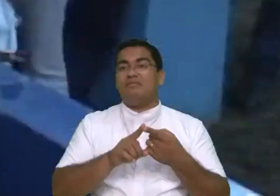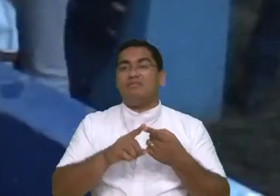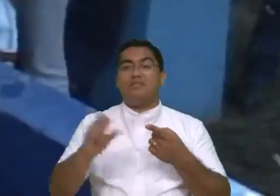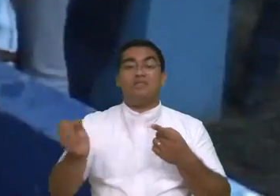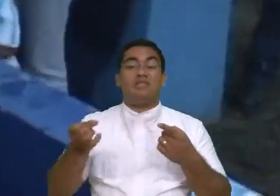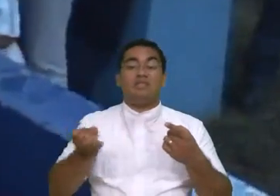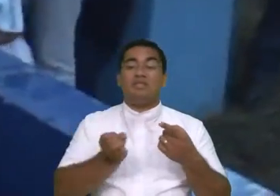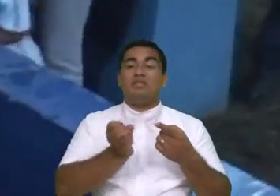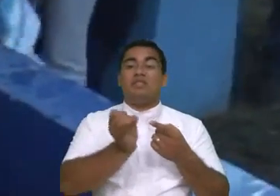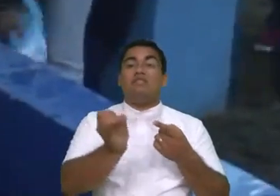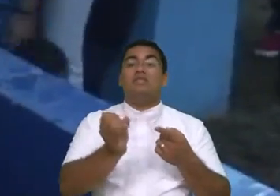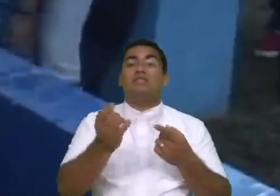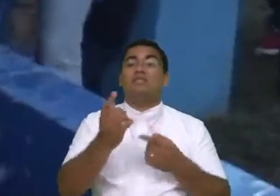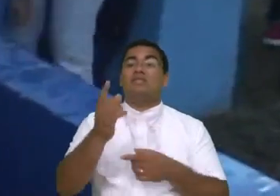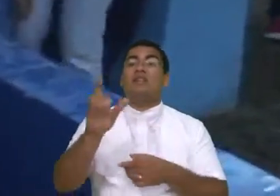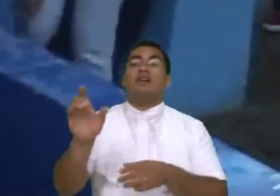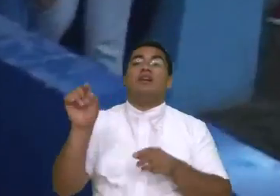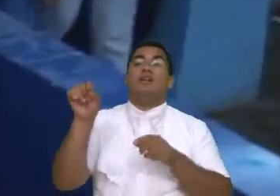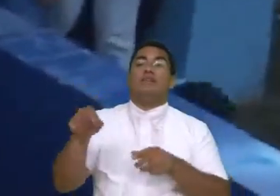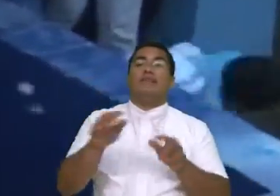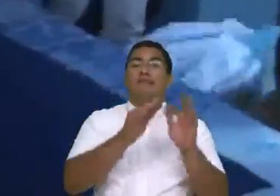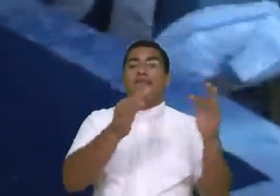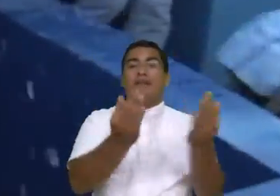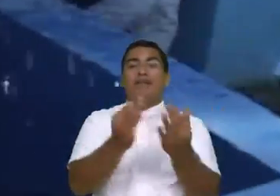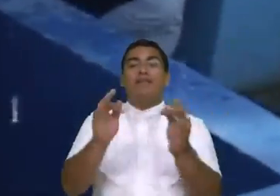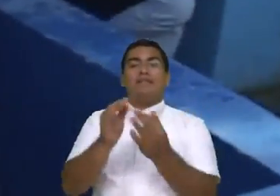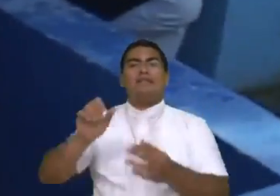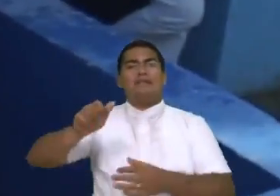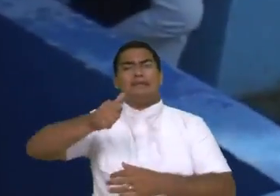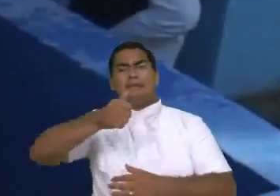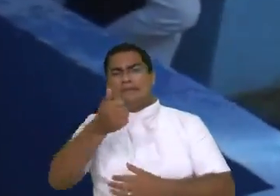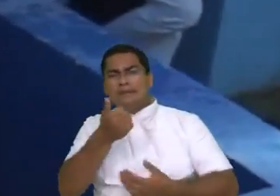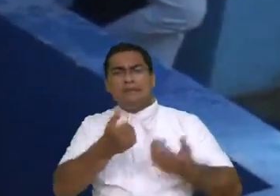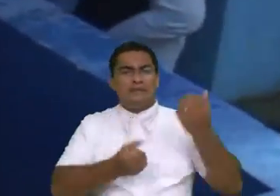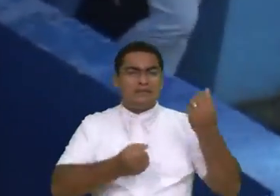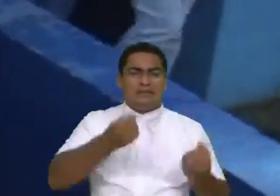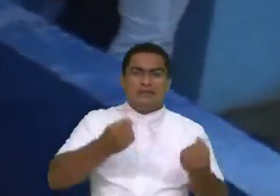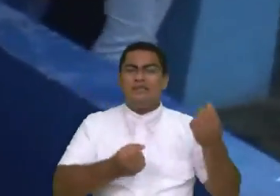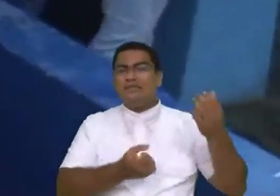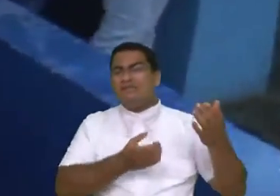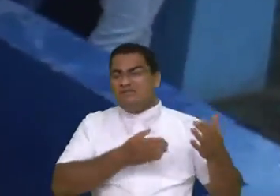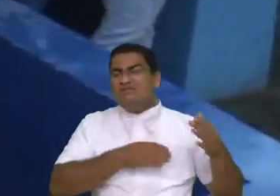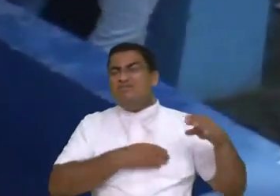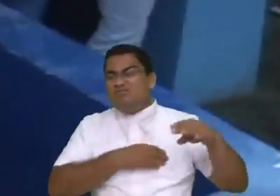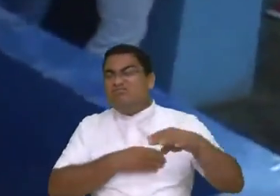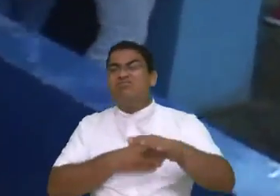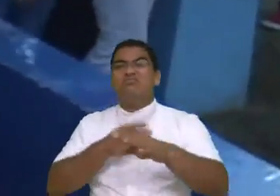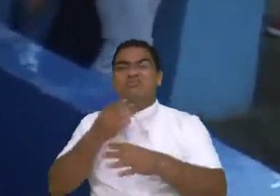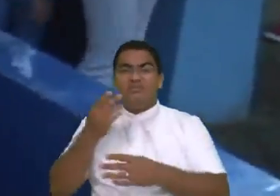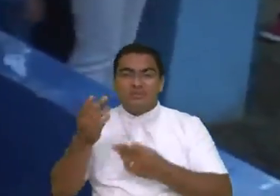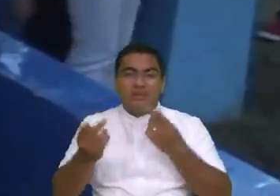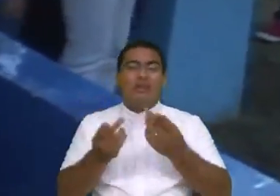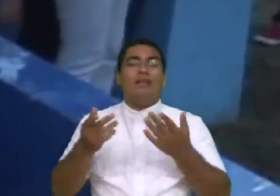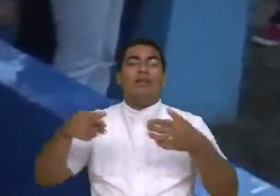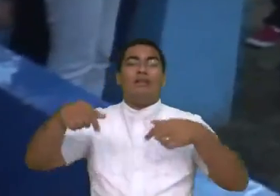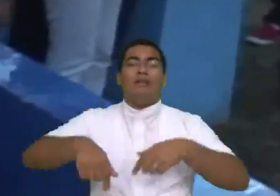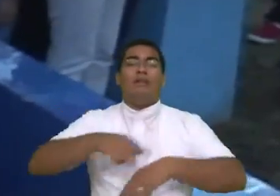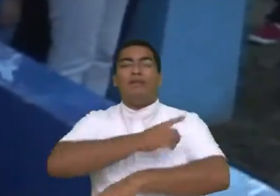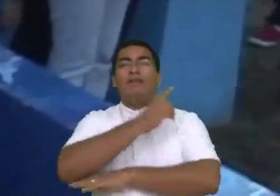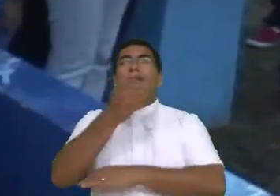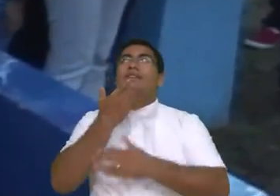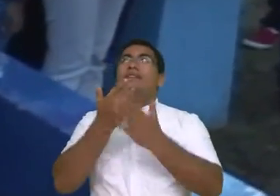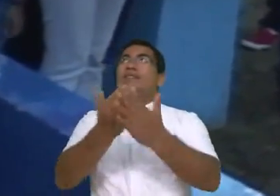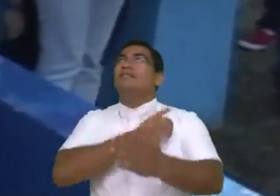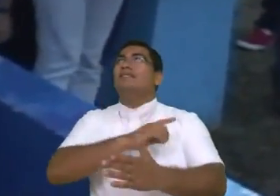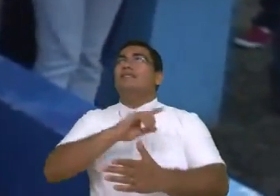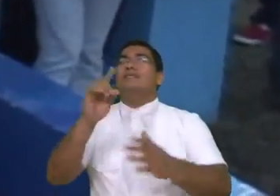la Concepción donde las familias teníamos que meter hasta 6 cisternas en las épocas más críticas del verano. Hoy en día, gracias a Dios,